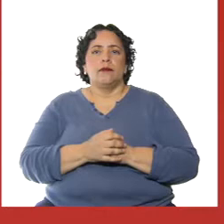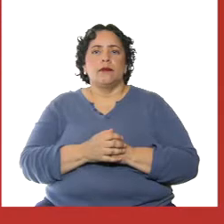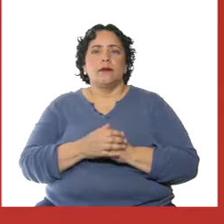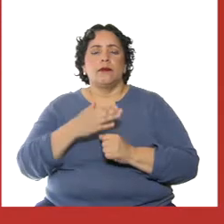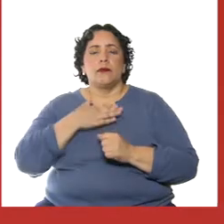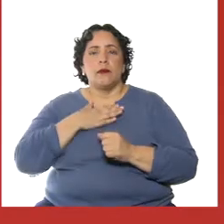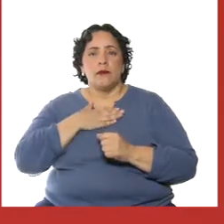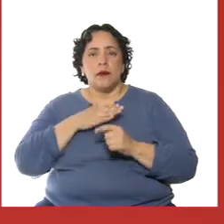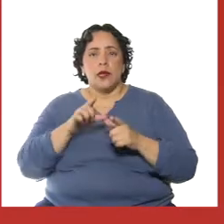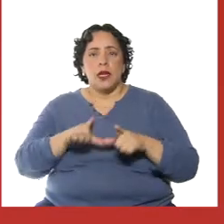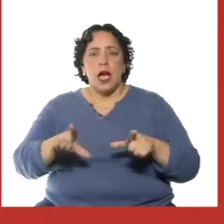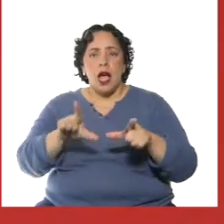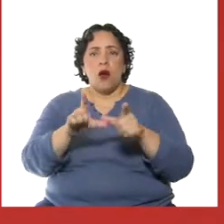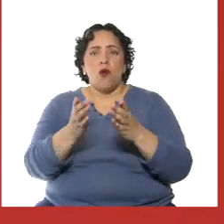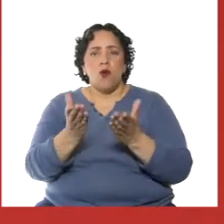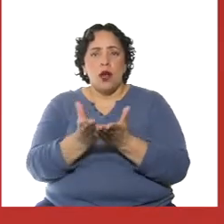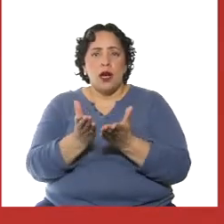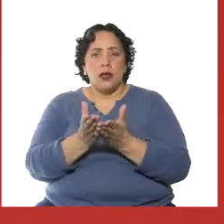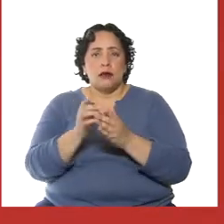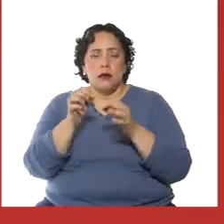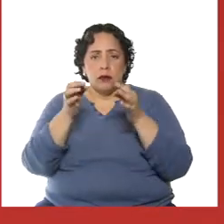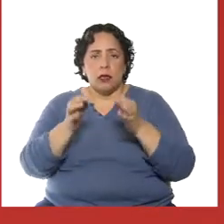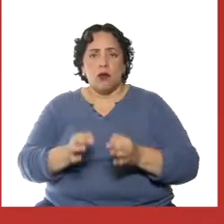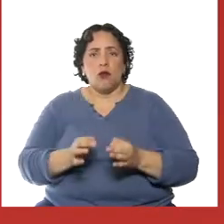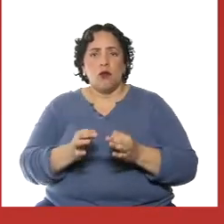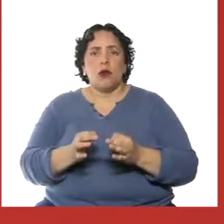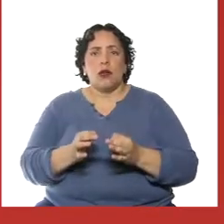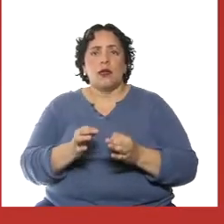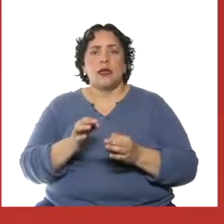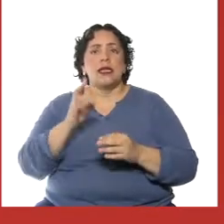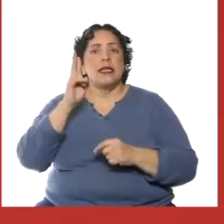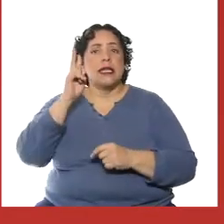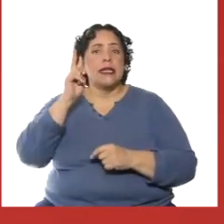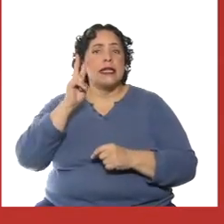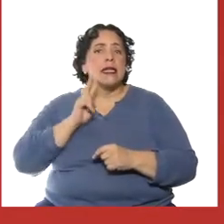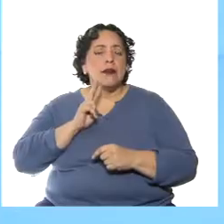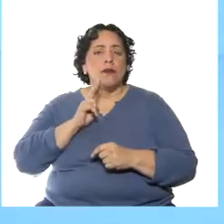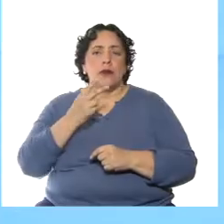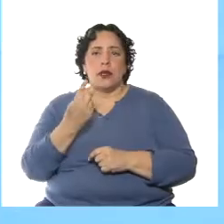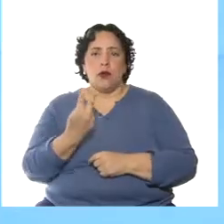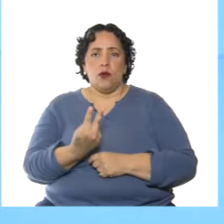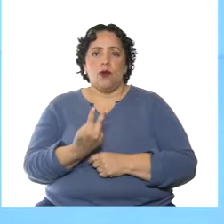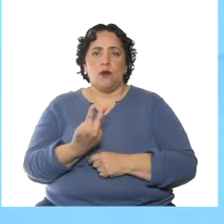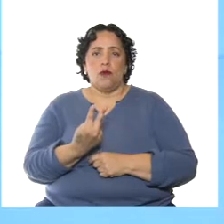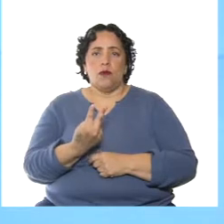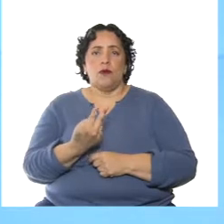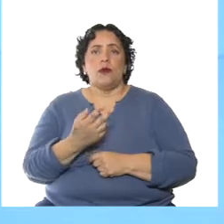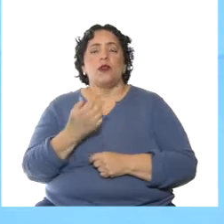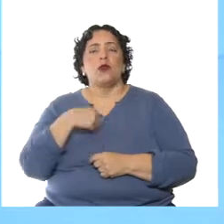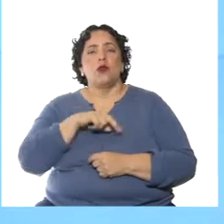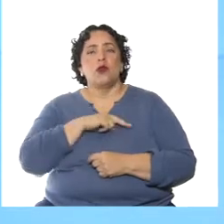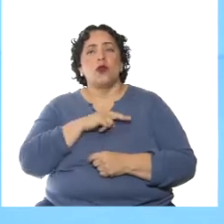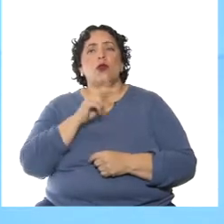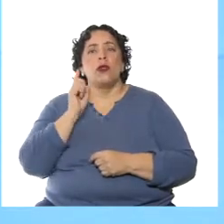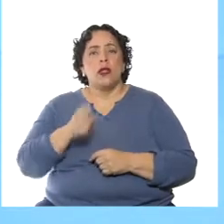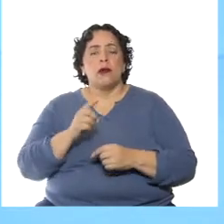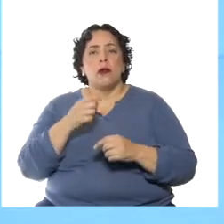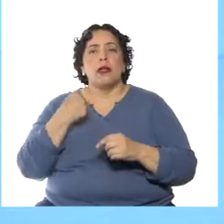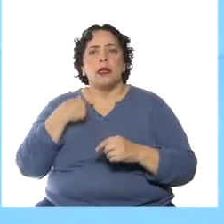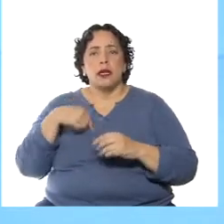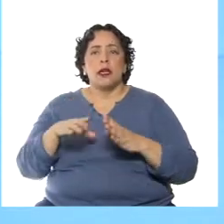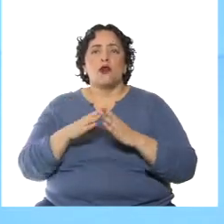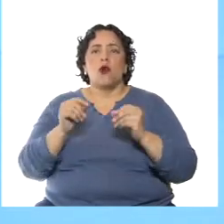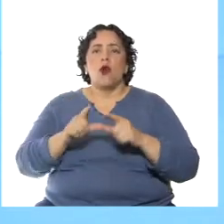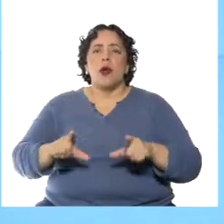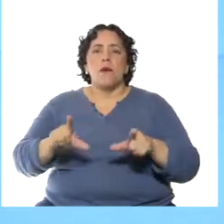Mi aula segura y limpia, ¿sí? Mi aula segura y limpia. Y así nosotros tenemos que tener todos los